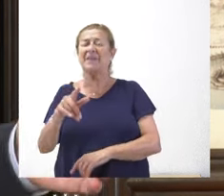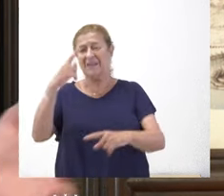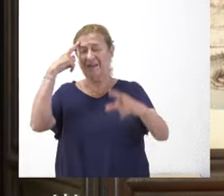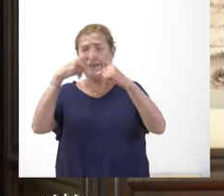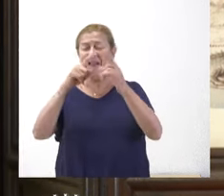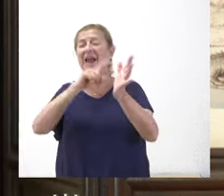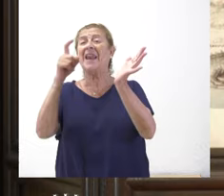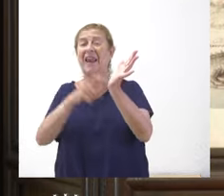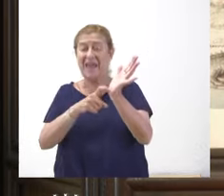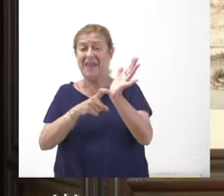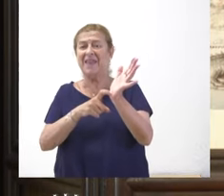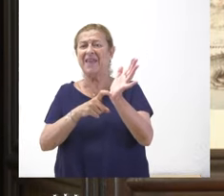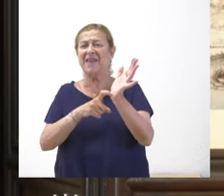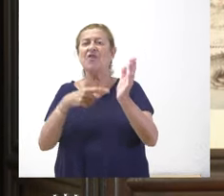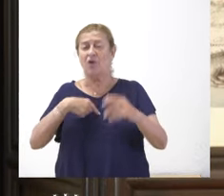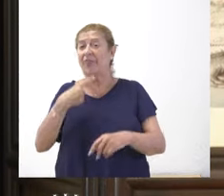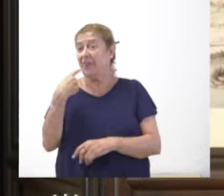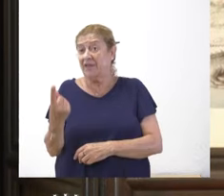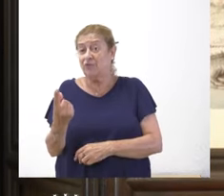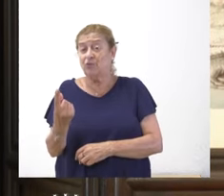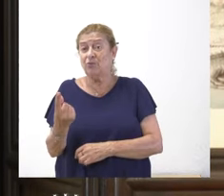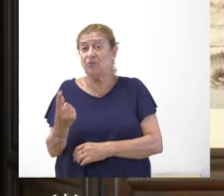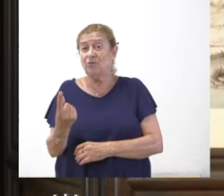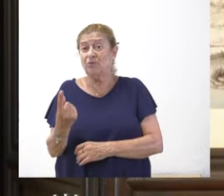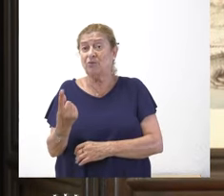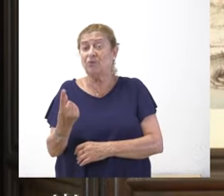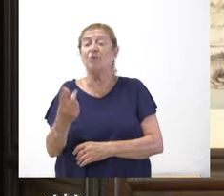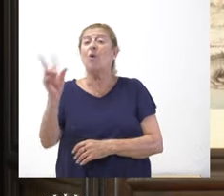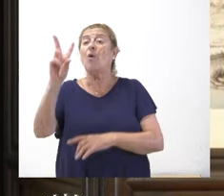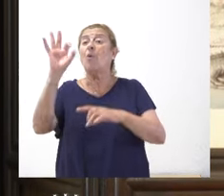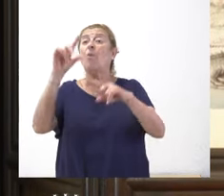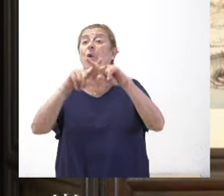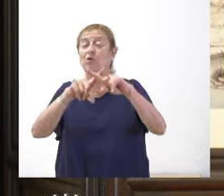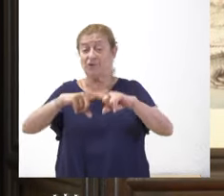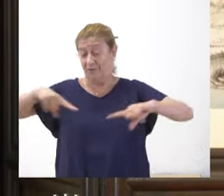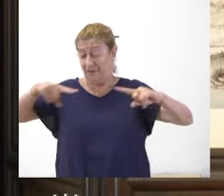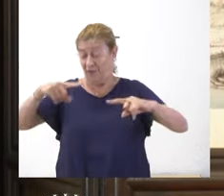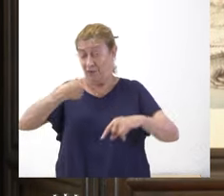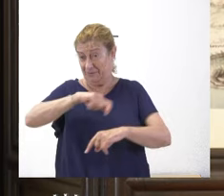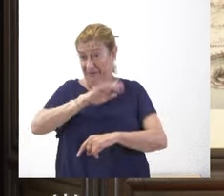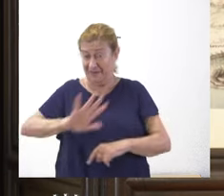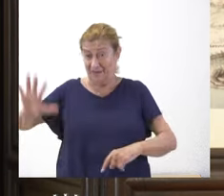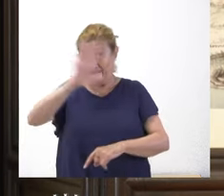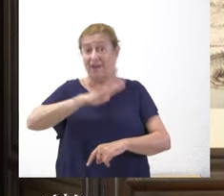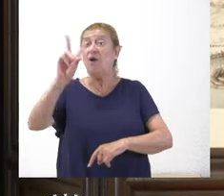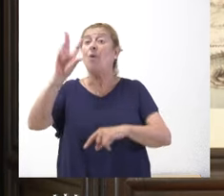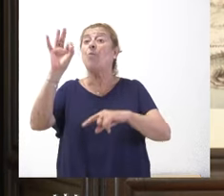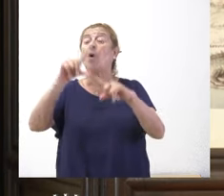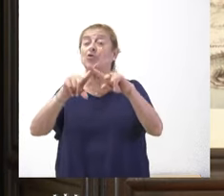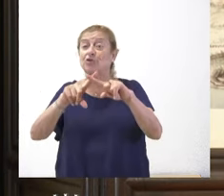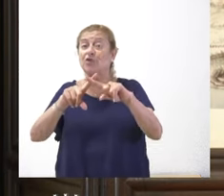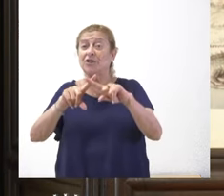las leyes lo he dicho vox la dirección Nacional de vox no